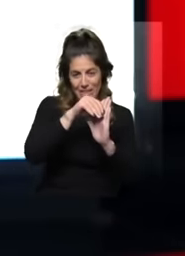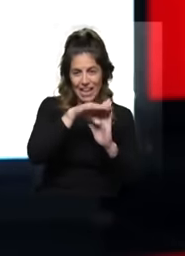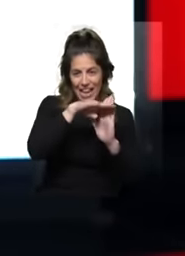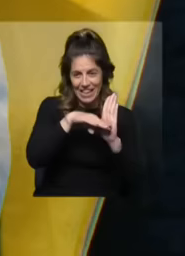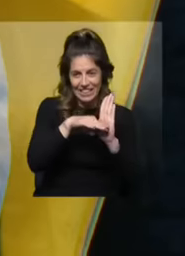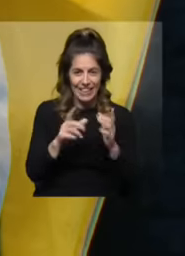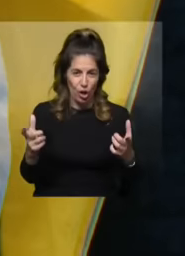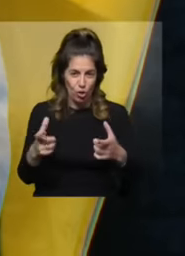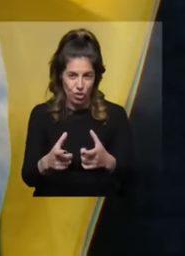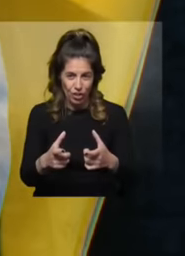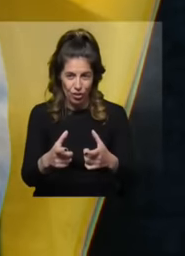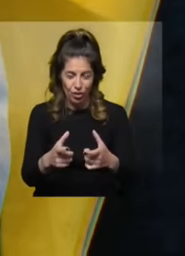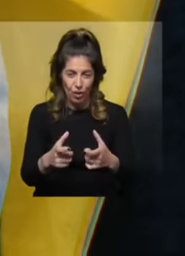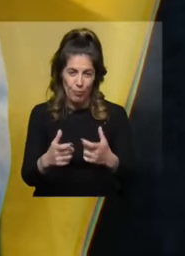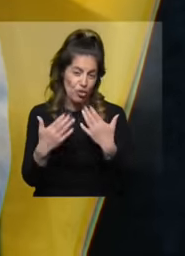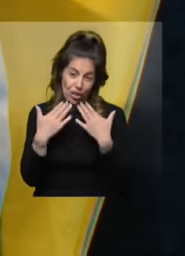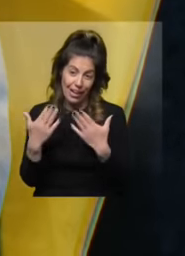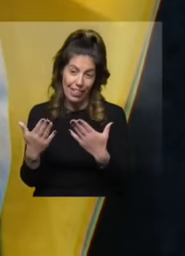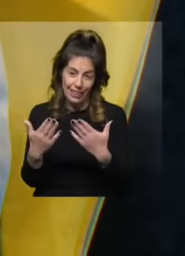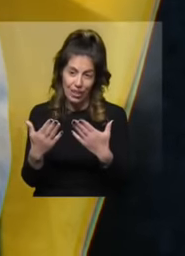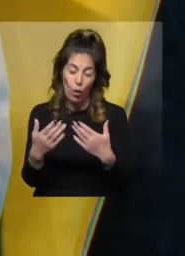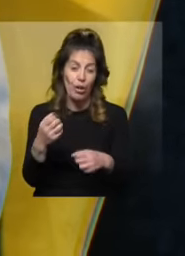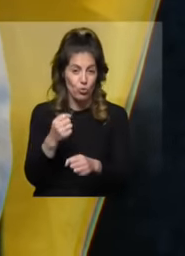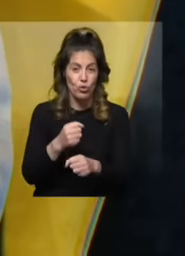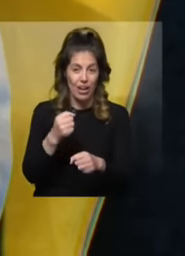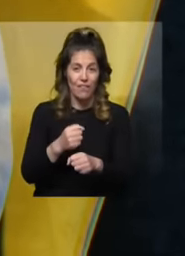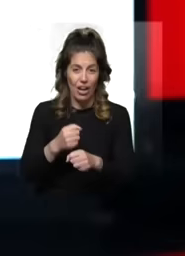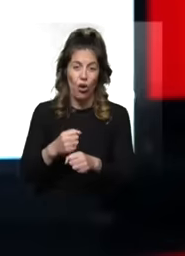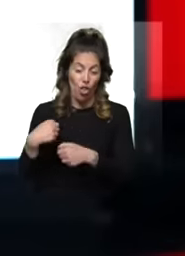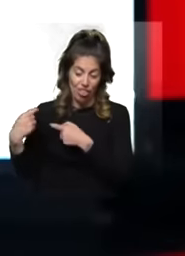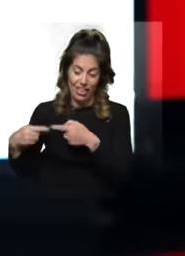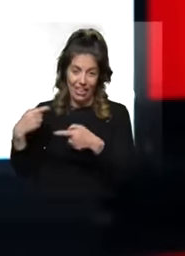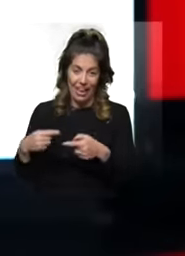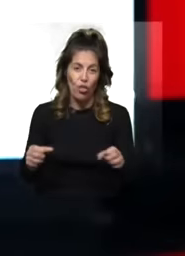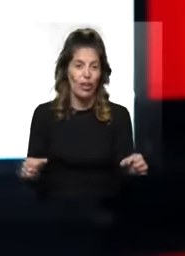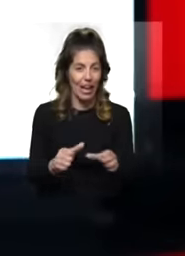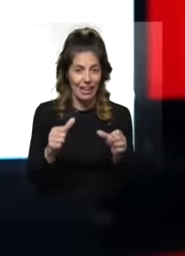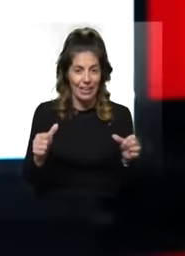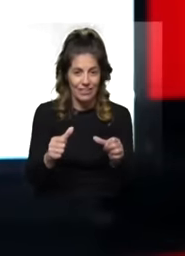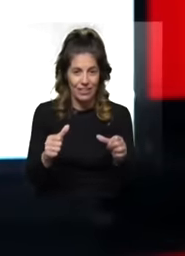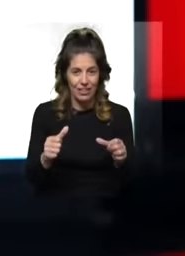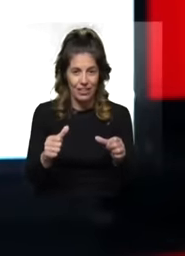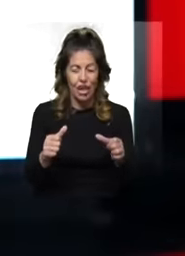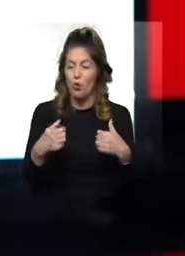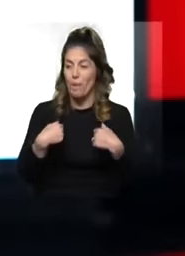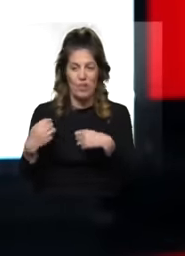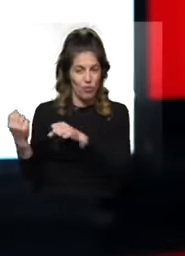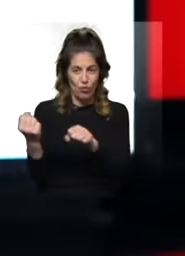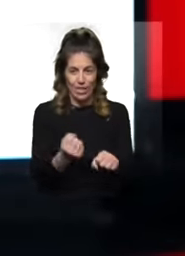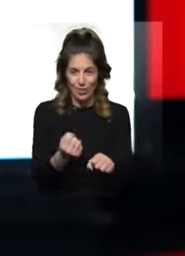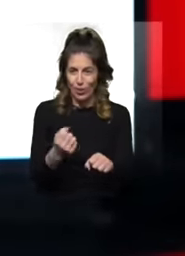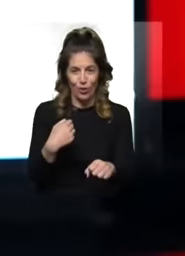le agradezco, pero es flor de laburo y de legado, que hay que hacerlo, pues no es tu fundación, es la